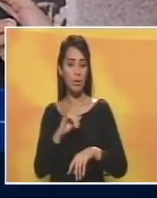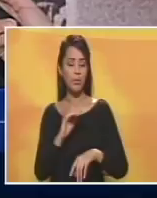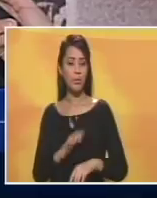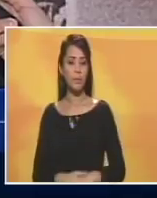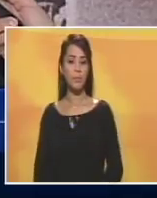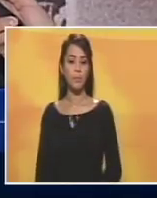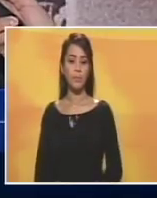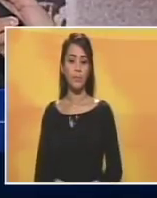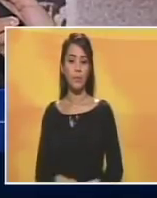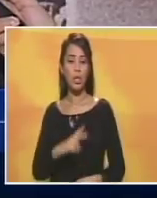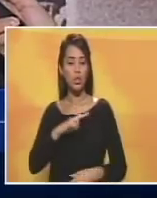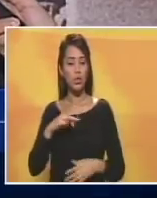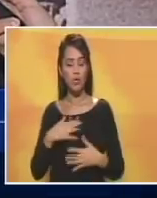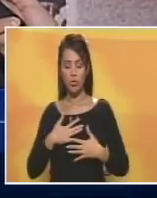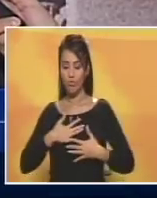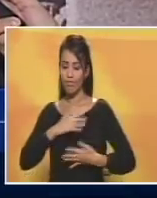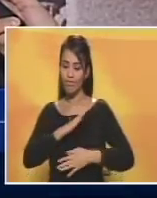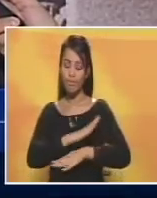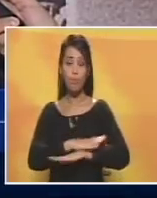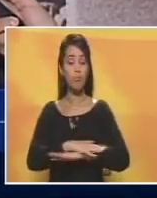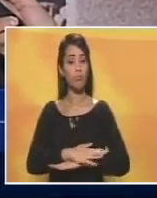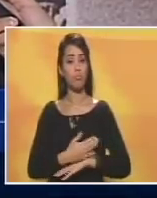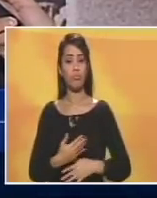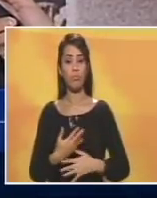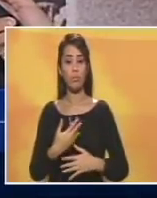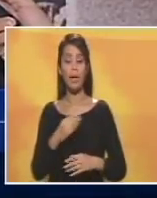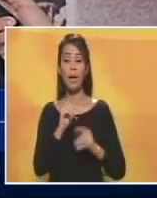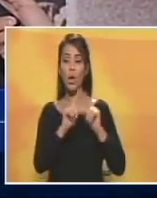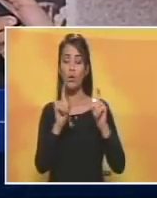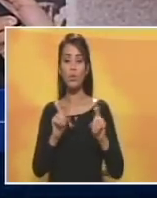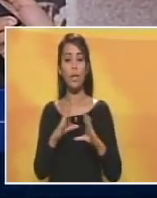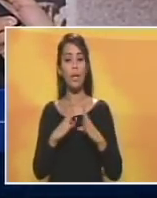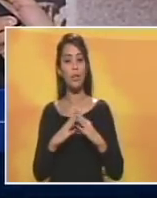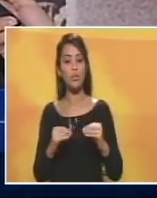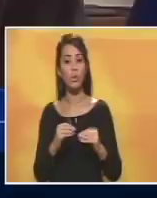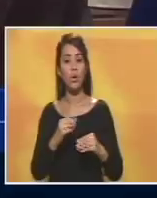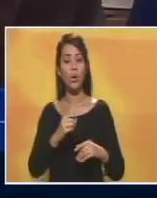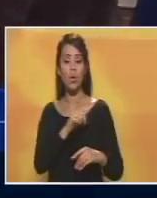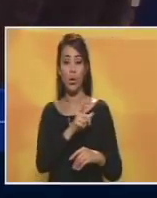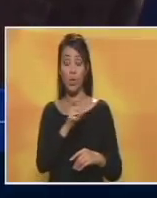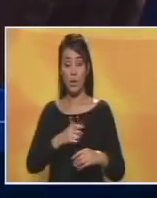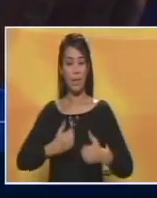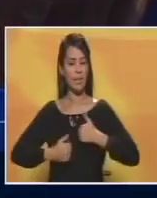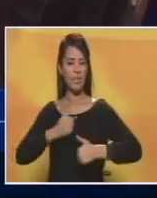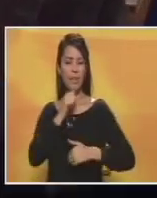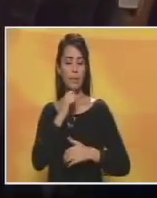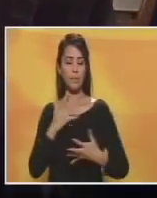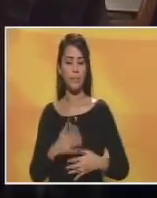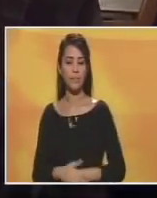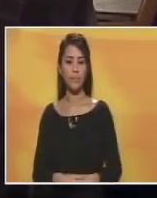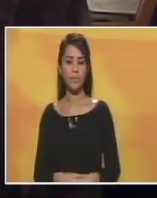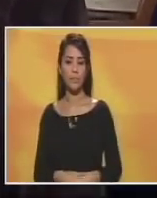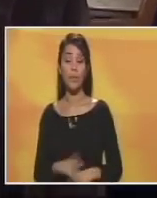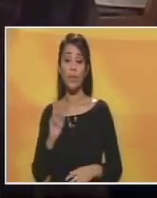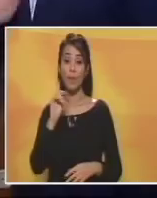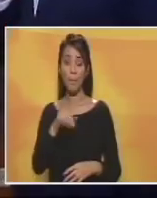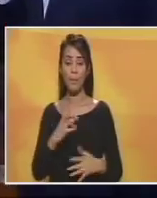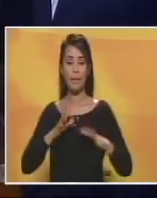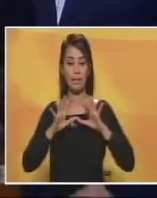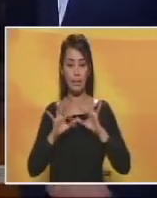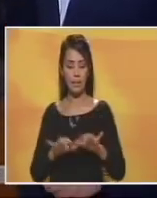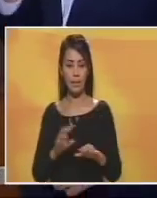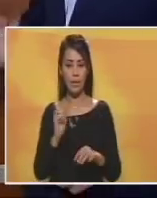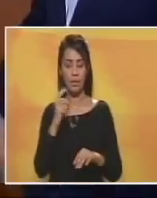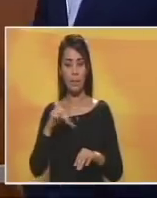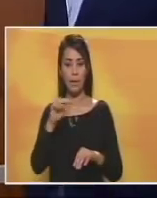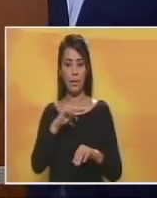seguimos manteniendo esa posición, que debemos consultarle a todos los electores quién debe ser el candidato. En el lanzamiento de este libro también participó el secretario de la